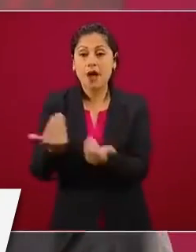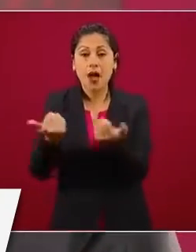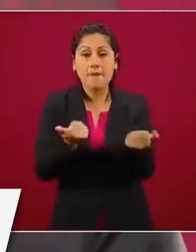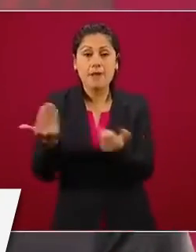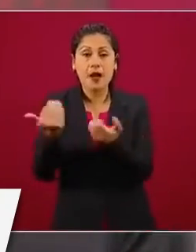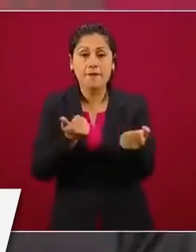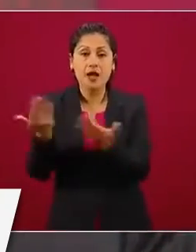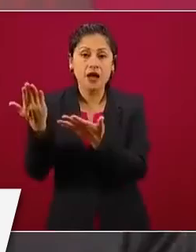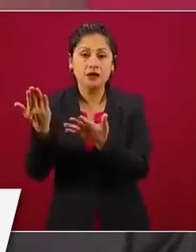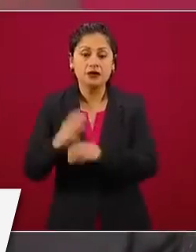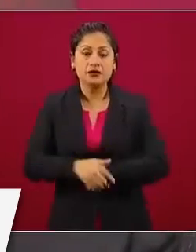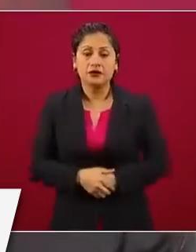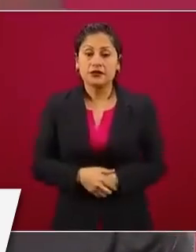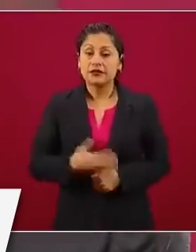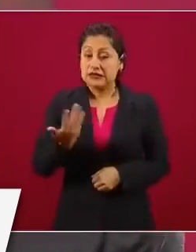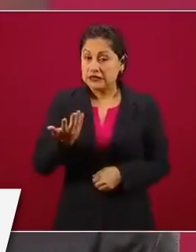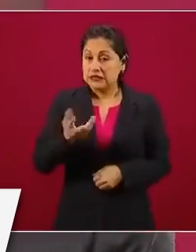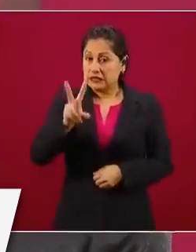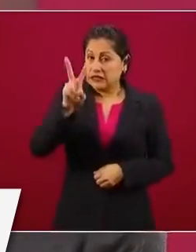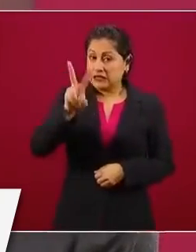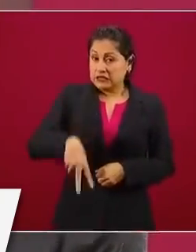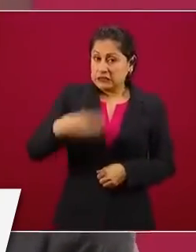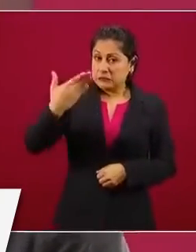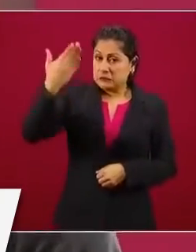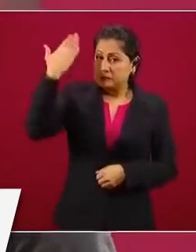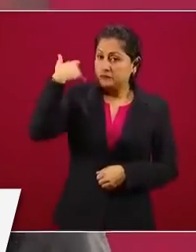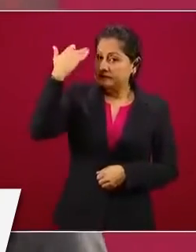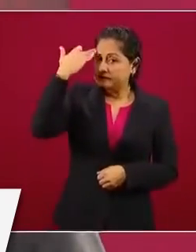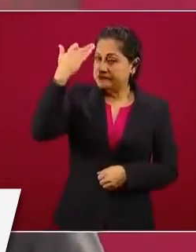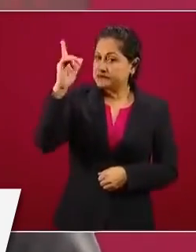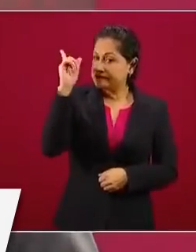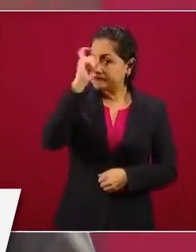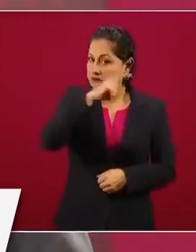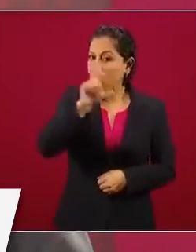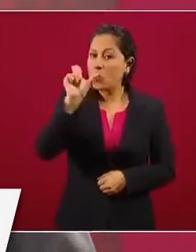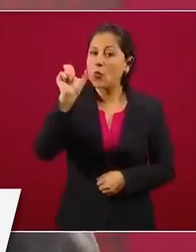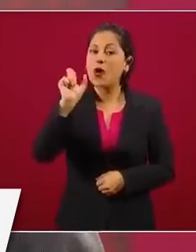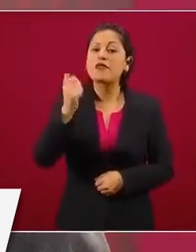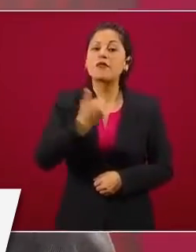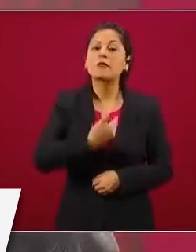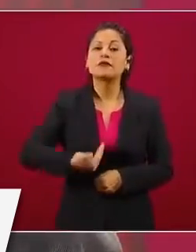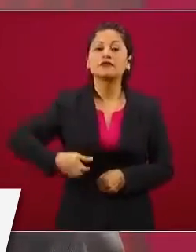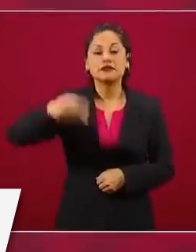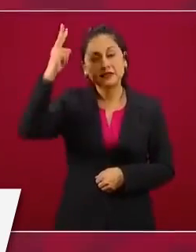Se tuvo que acudir a tribunales internacionales